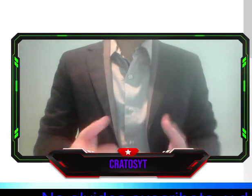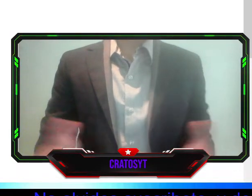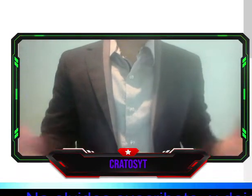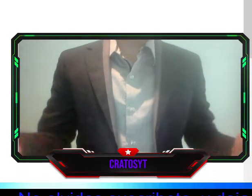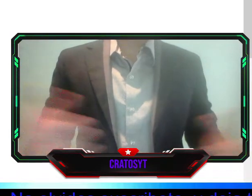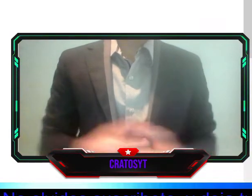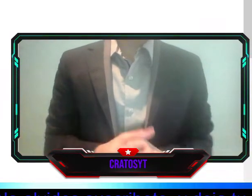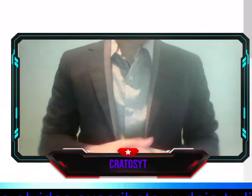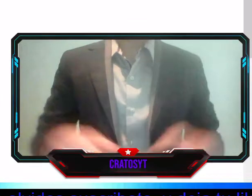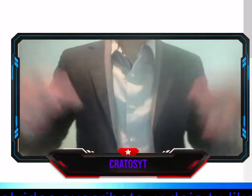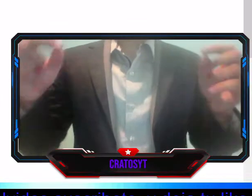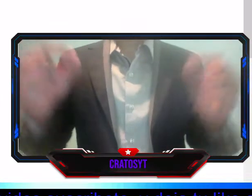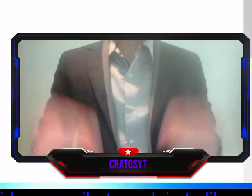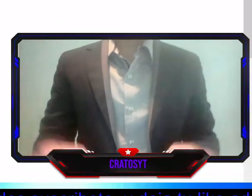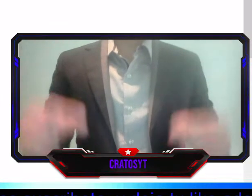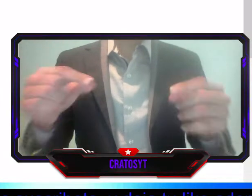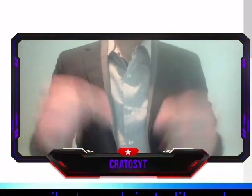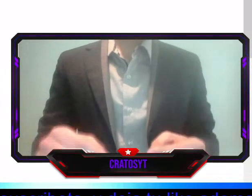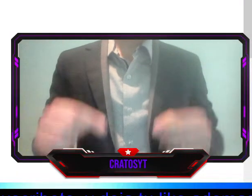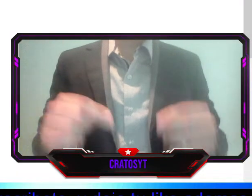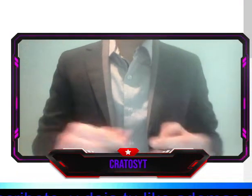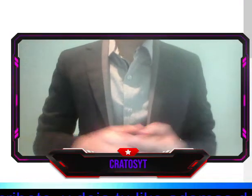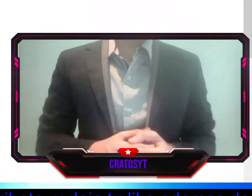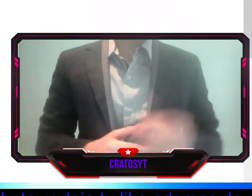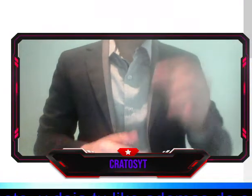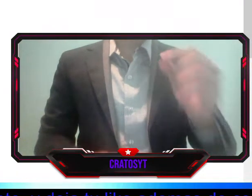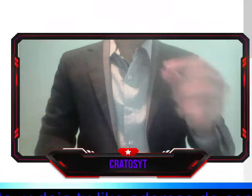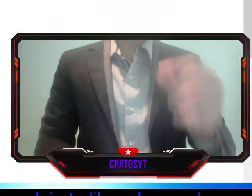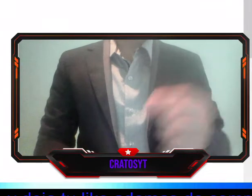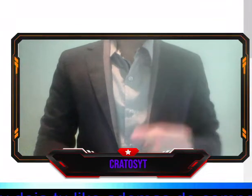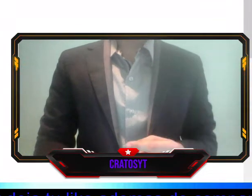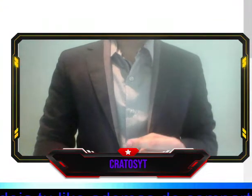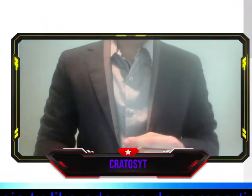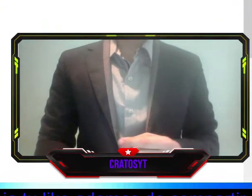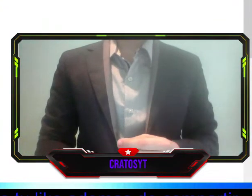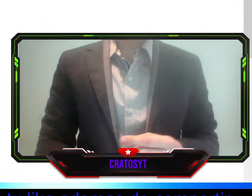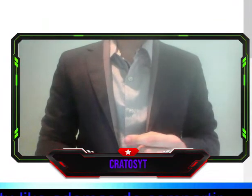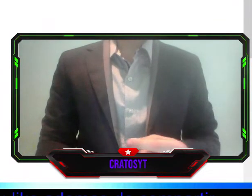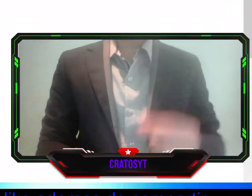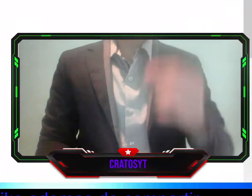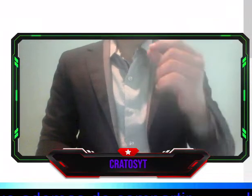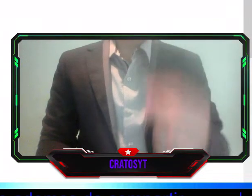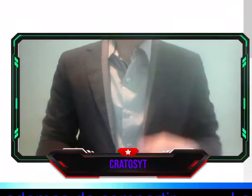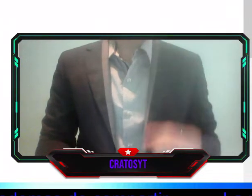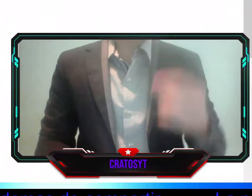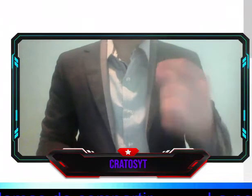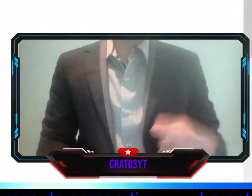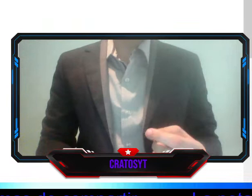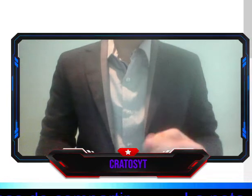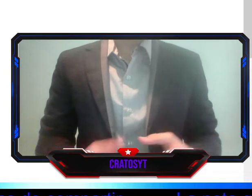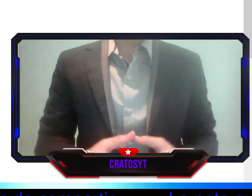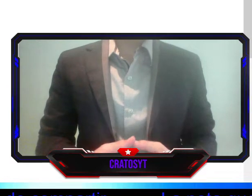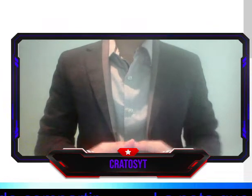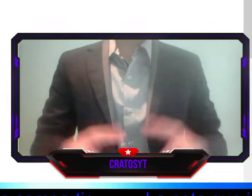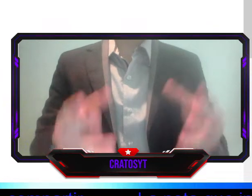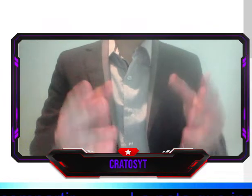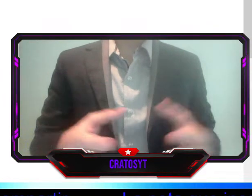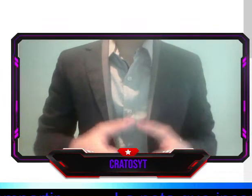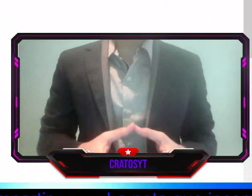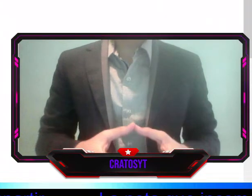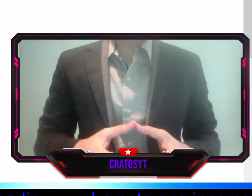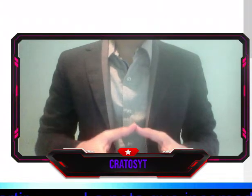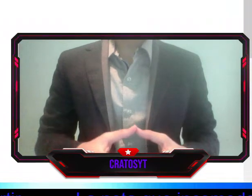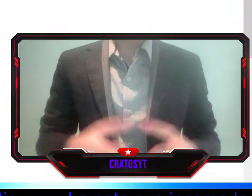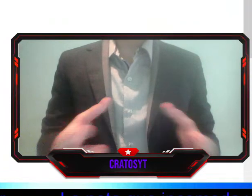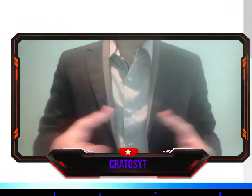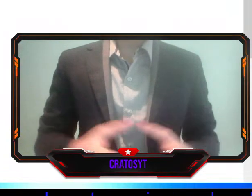López Obrador es un autoritario. El gobierno Andrés Manuel López Obrador es el único que ha tratado de atajar los problemas de raíz, es el único que ha buscado solucionar